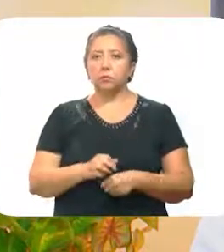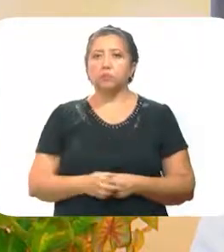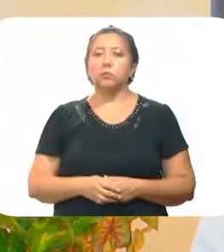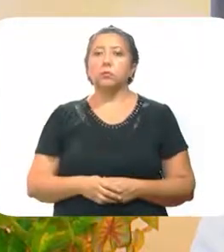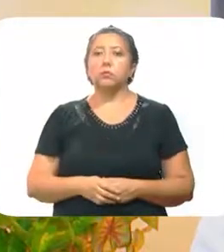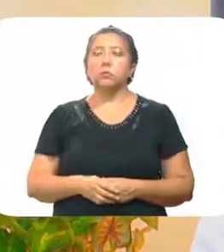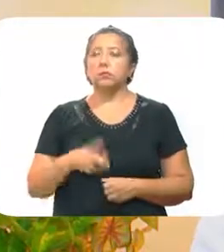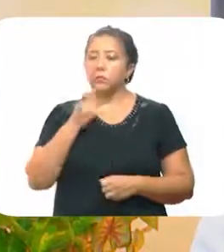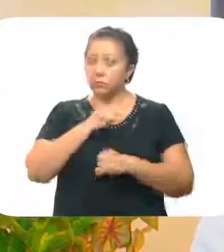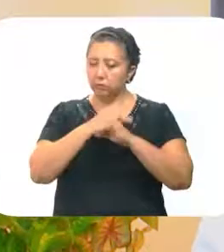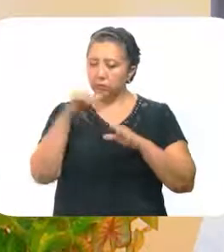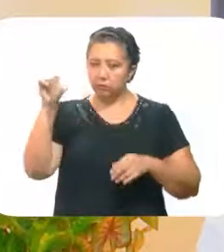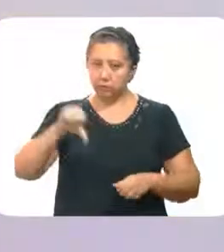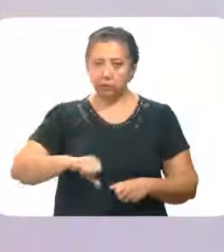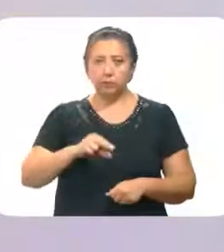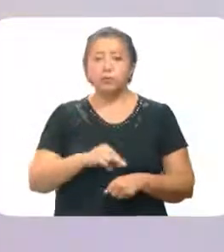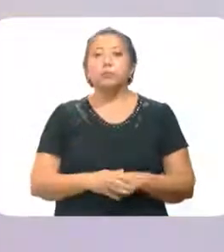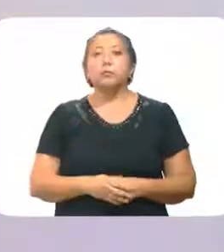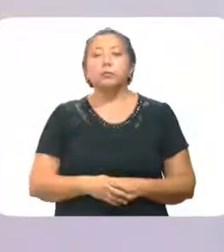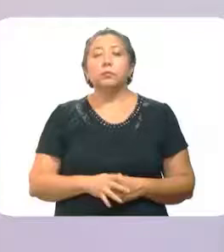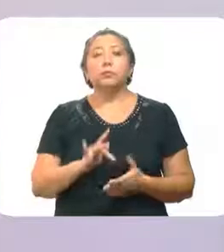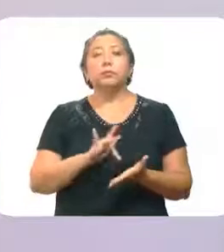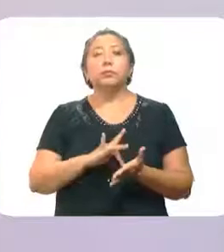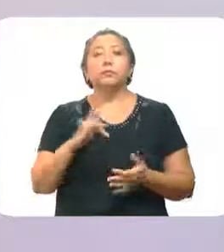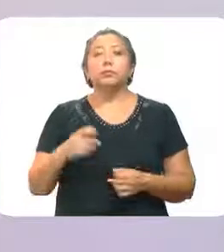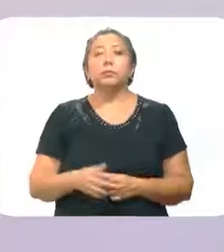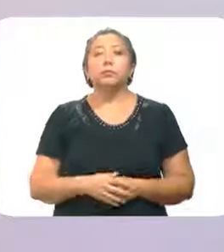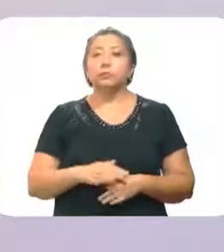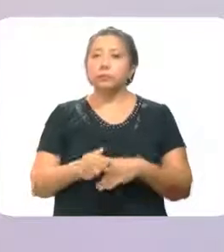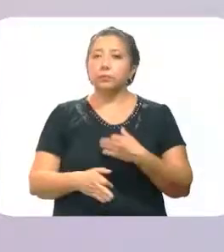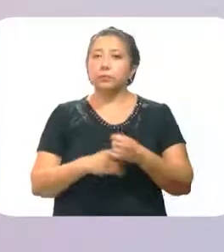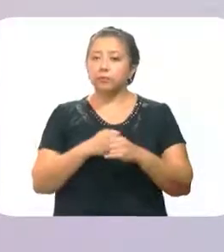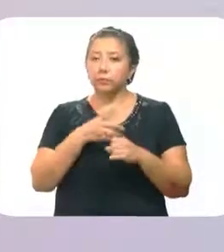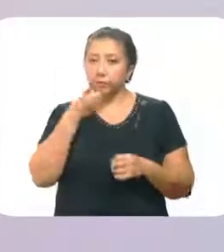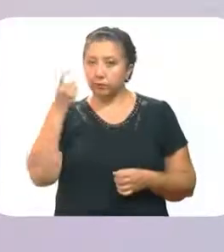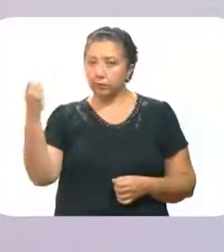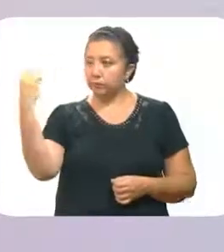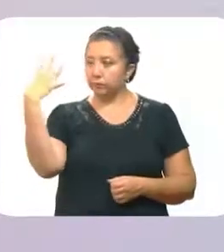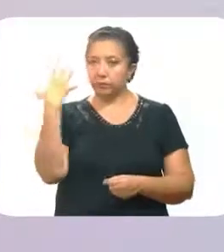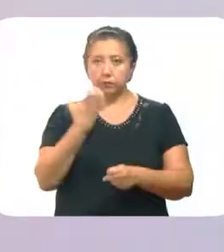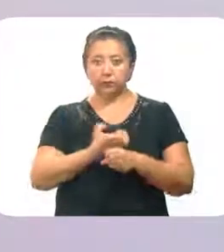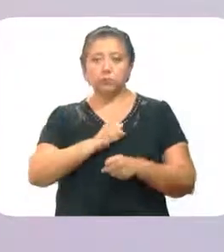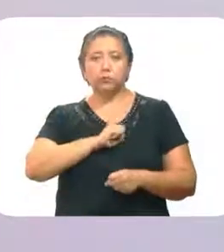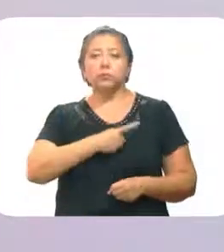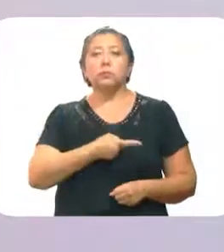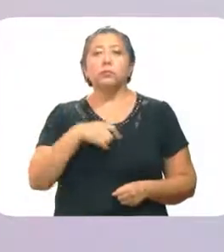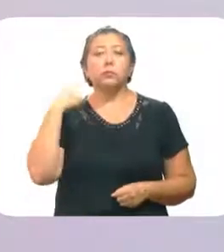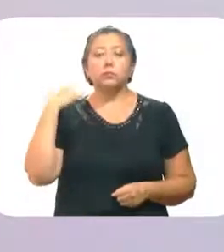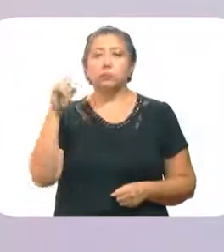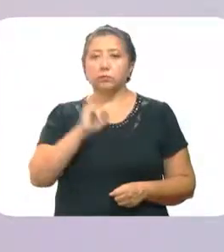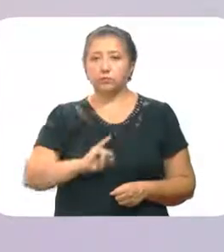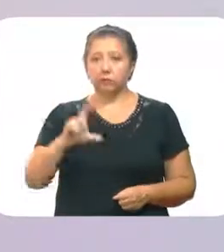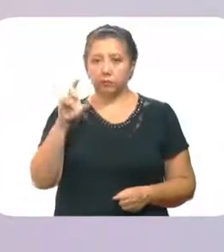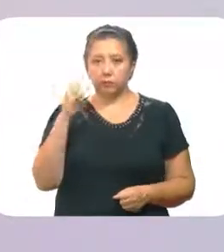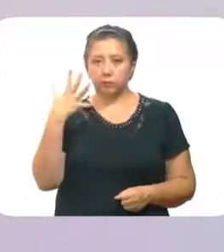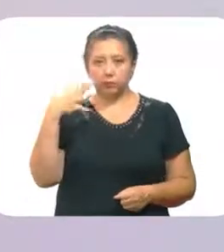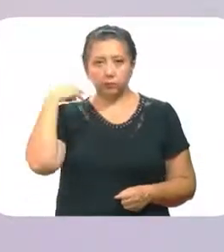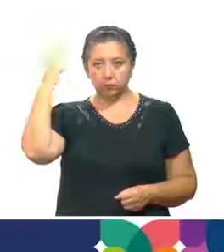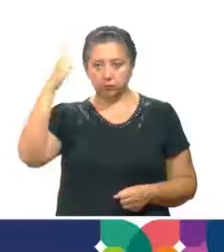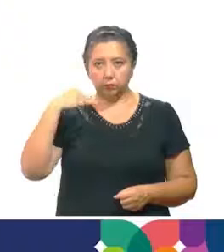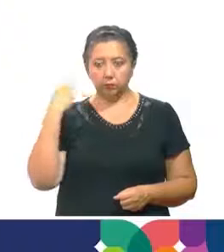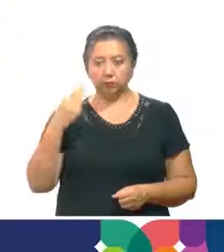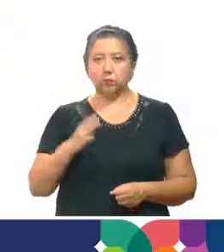99 años. Ese es el informe del día de hoy, doctor. Gracias. Estos son los indicadores del semáforo estatal de Yucatán este jueves 25 de